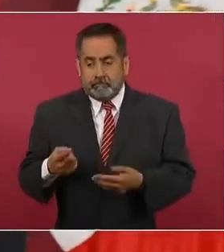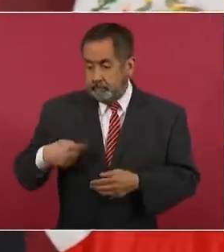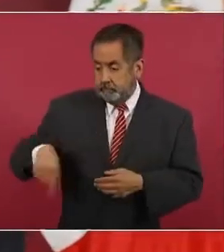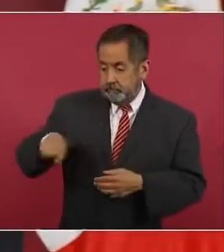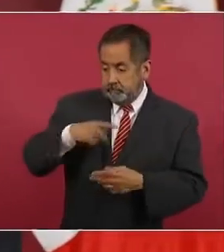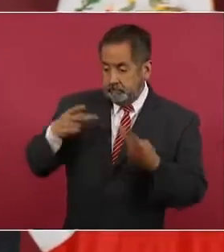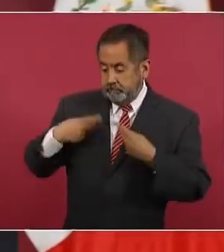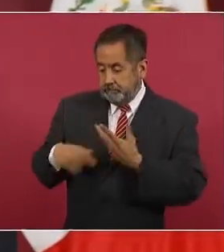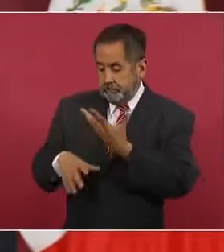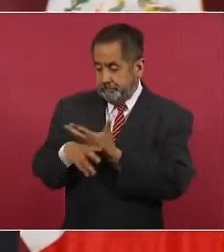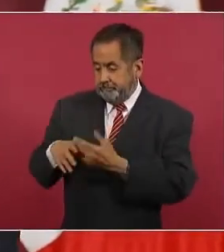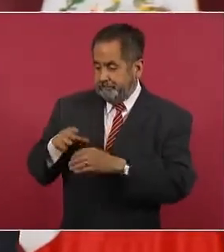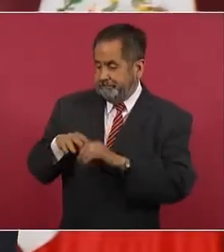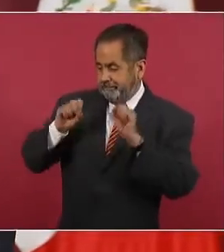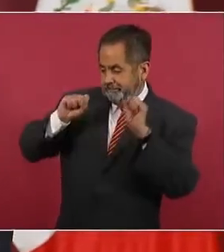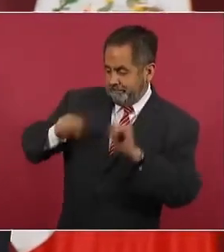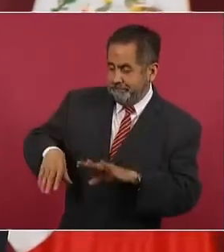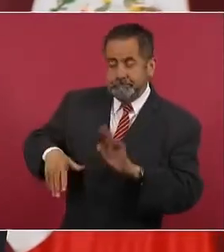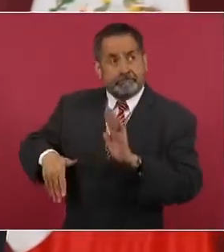héroes,